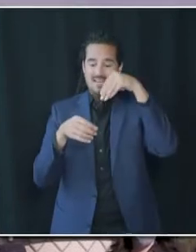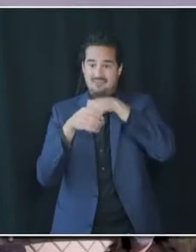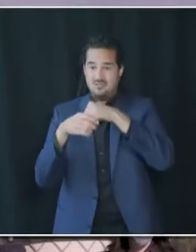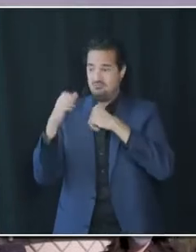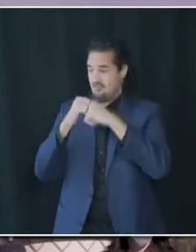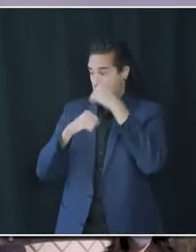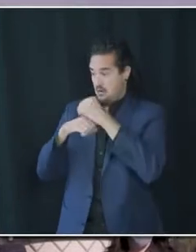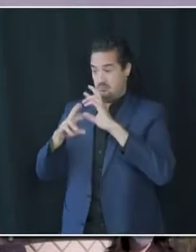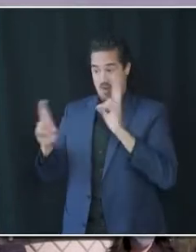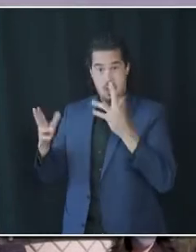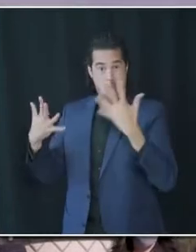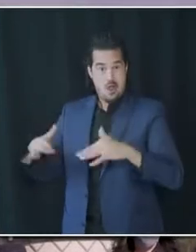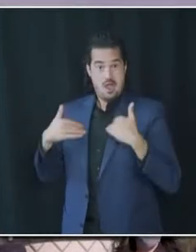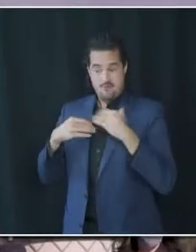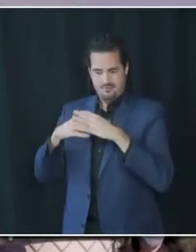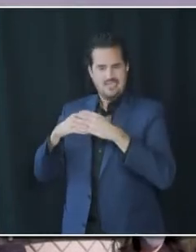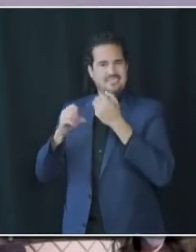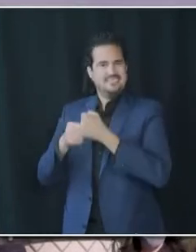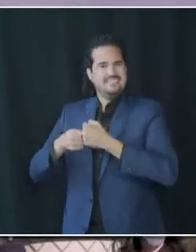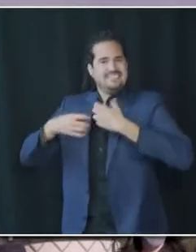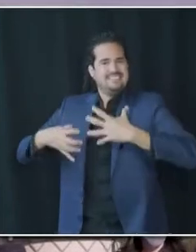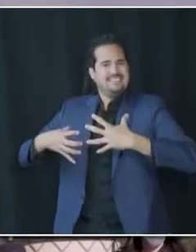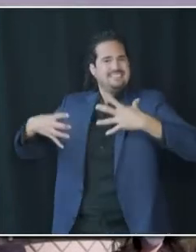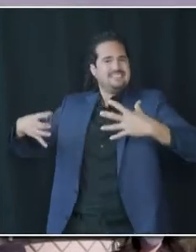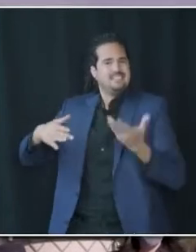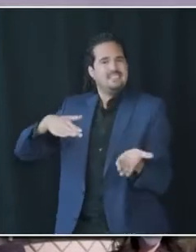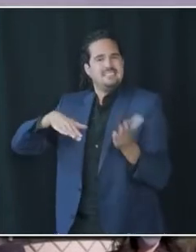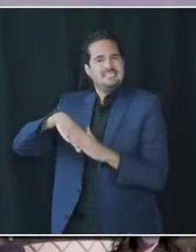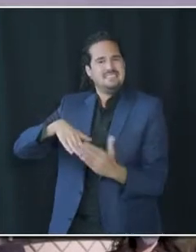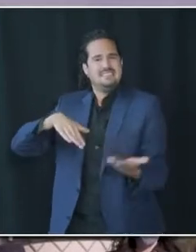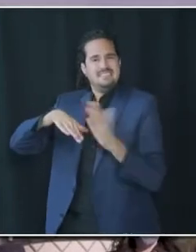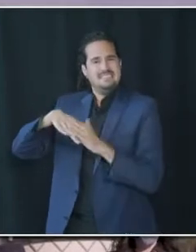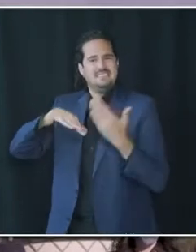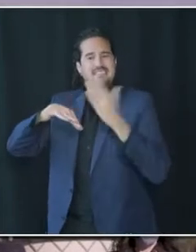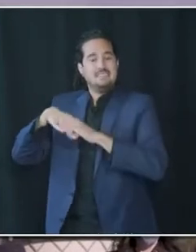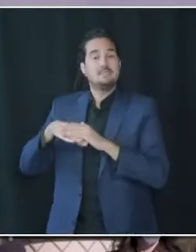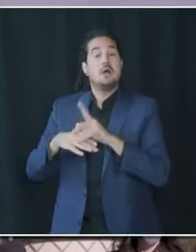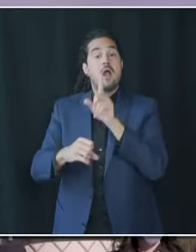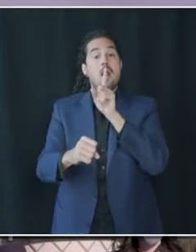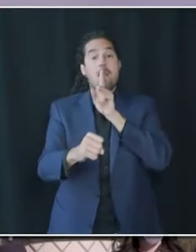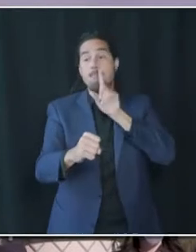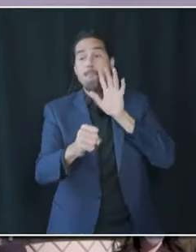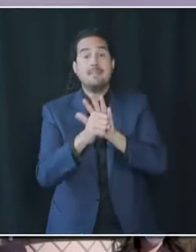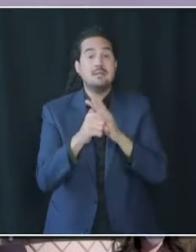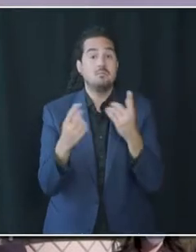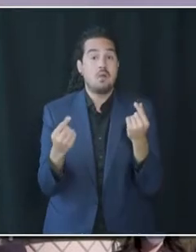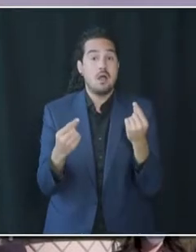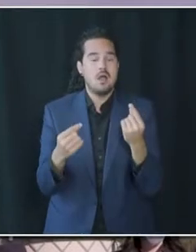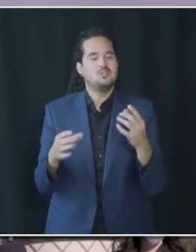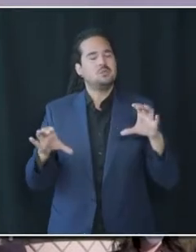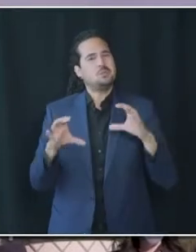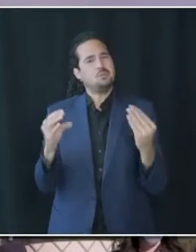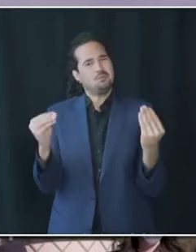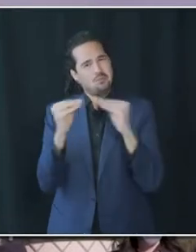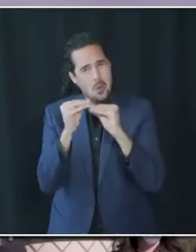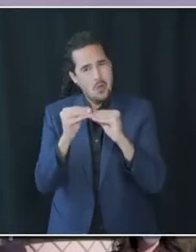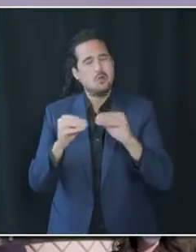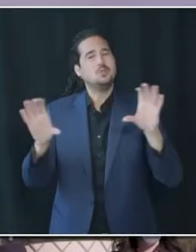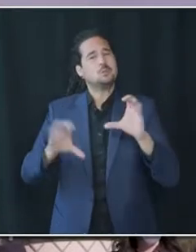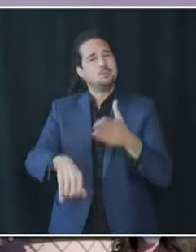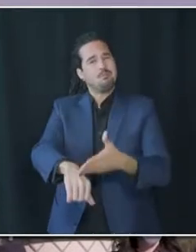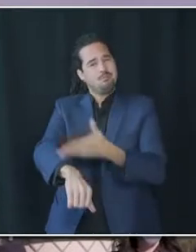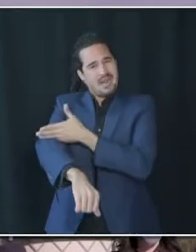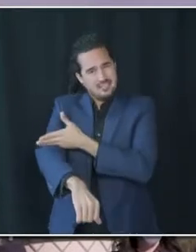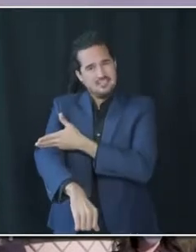amplifican nuestra resolución y compromiso de hacer más y hacer mejor nadie está satisfecho con la